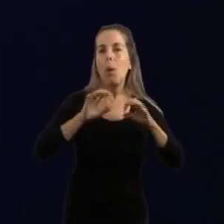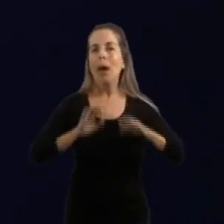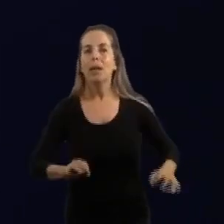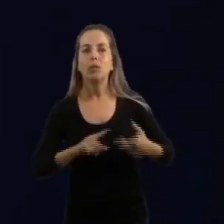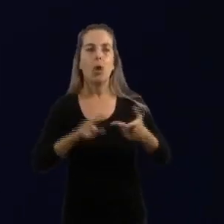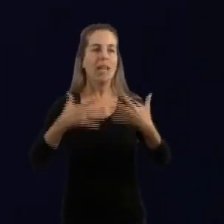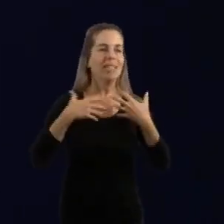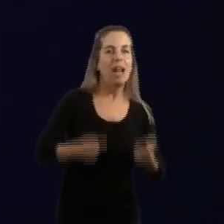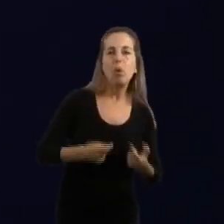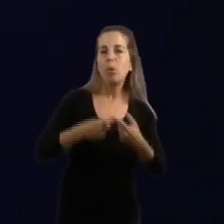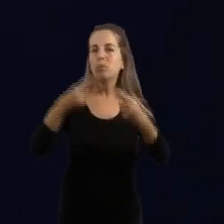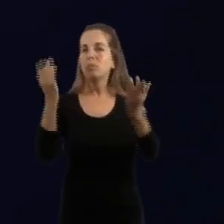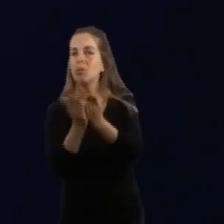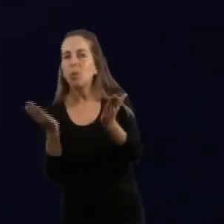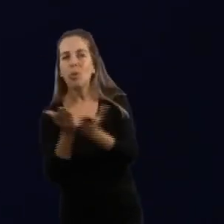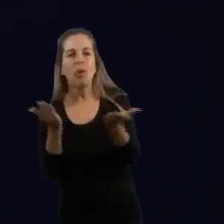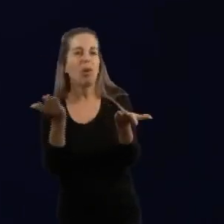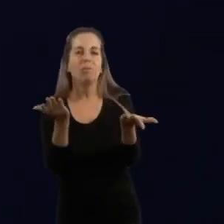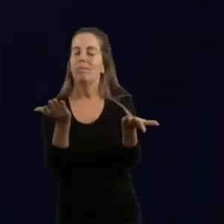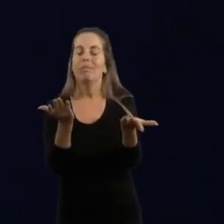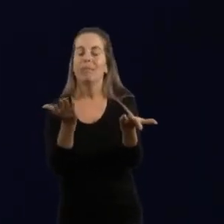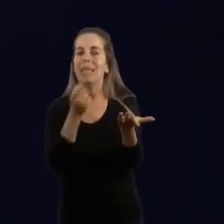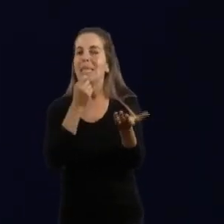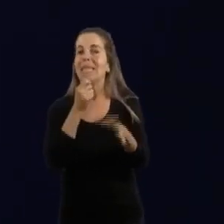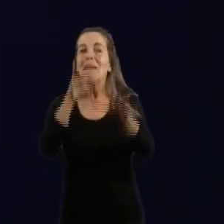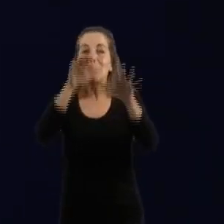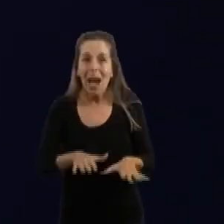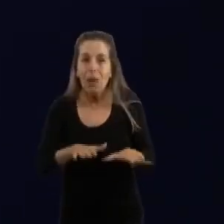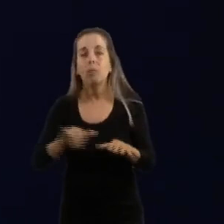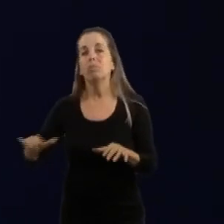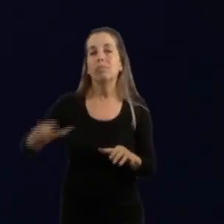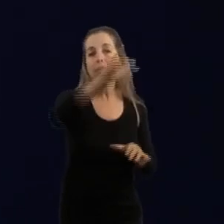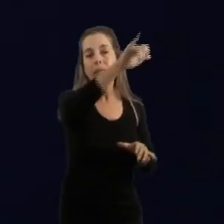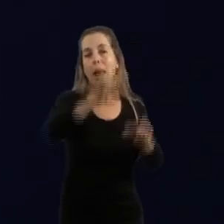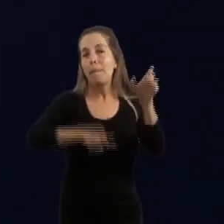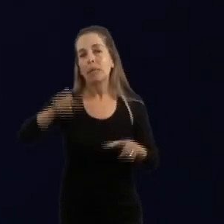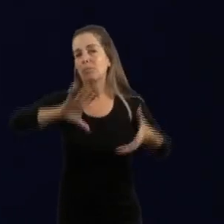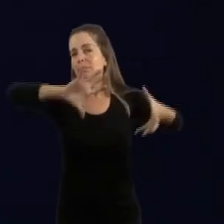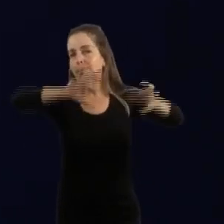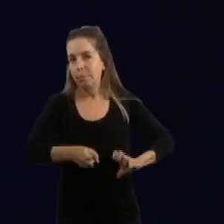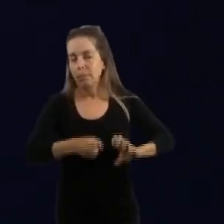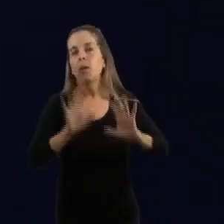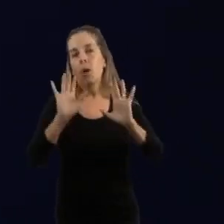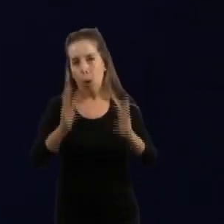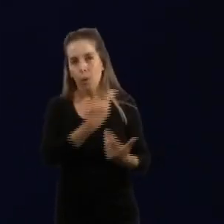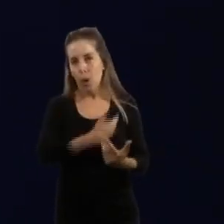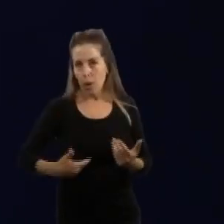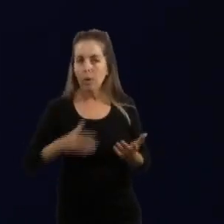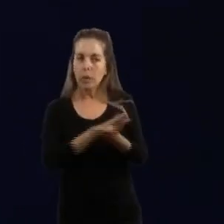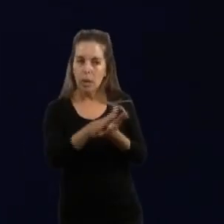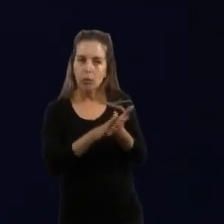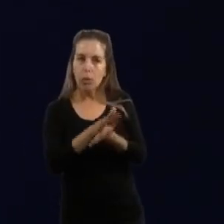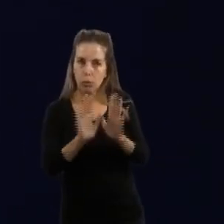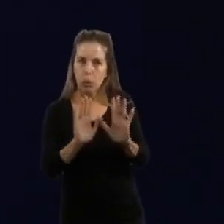lo que sea. Así que entiendo que, bueno, se avanzará en las conversaciones para que esto no ocurra, pero ya te